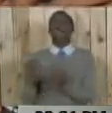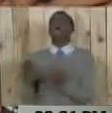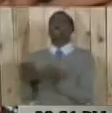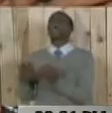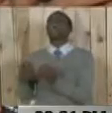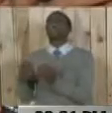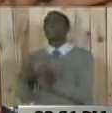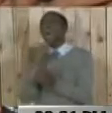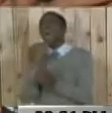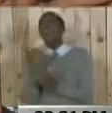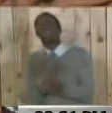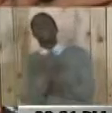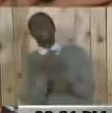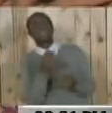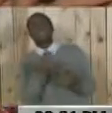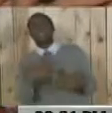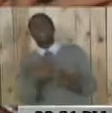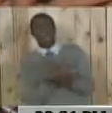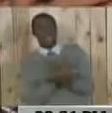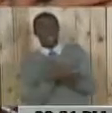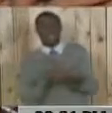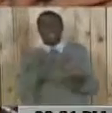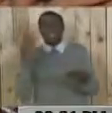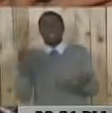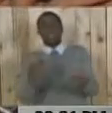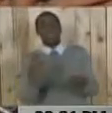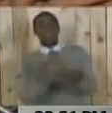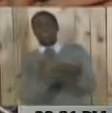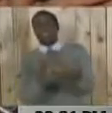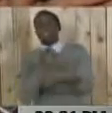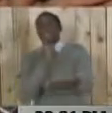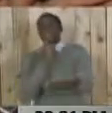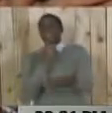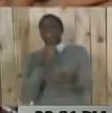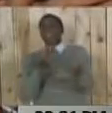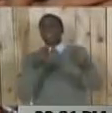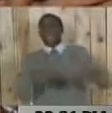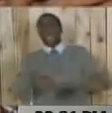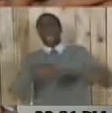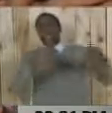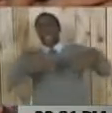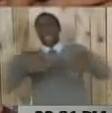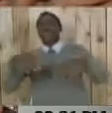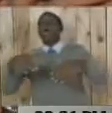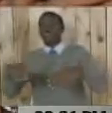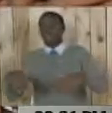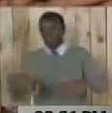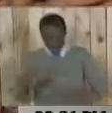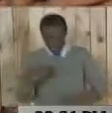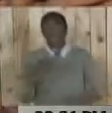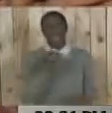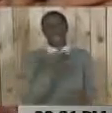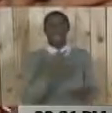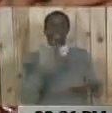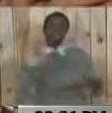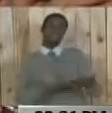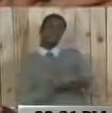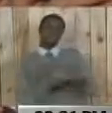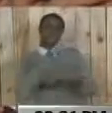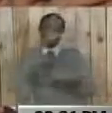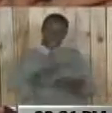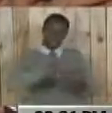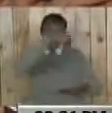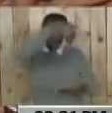increíblemente costosas por la literatura, por la bibliografía que los acompaña, puedan contar con lectoras o tabletas donde tengan los contenidos